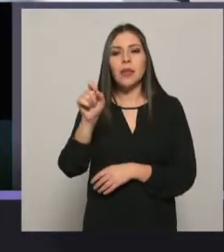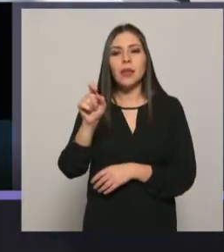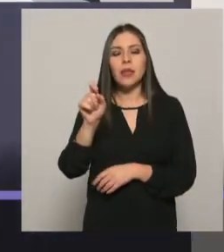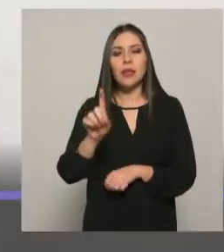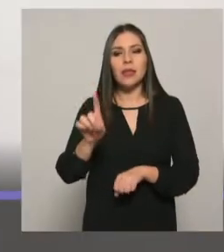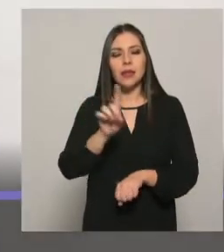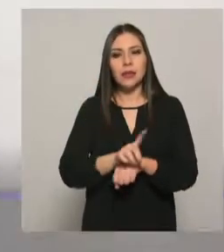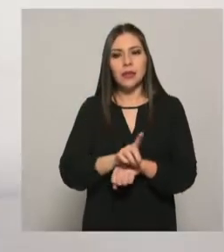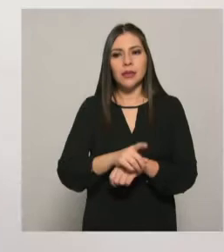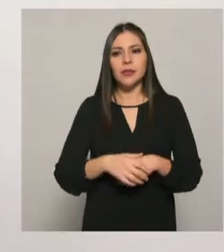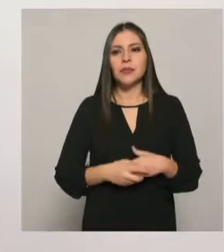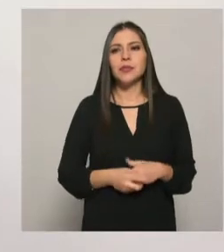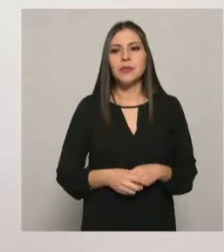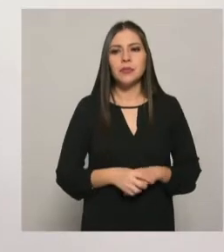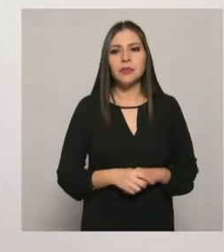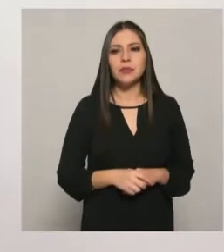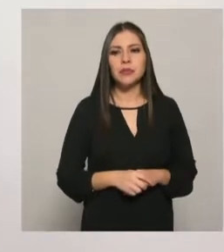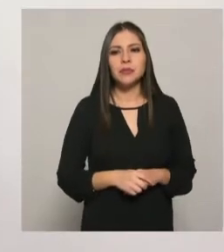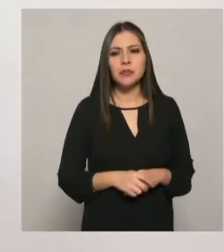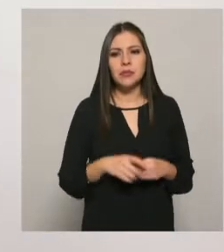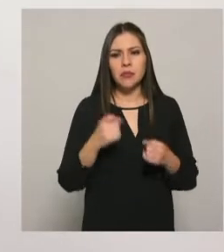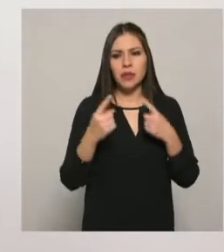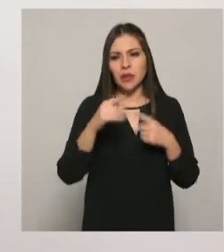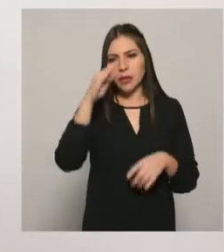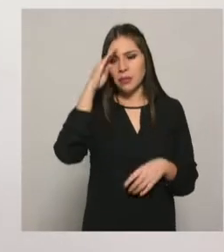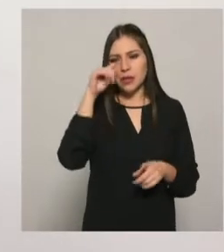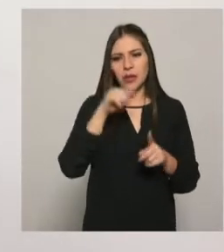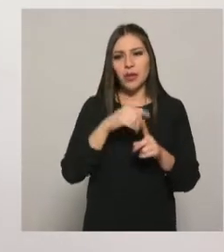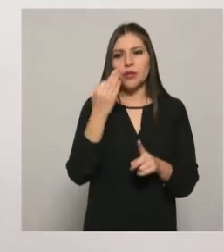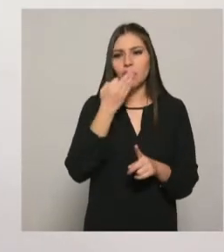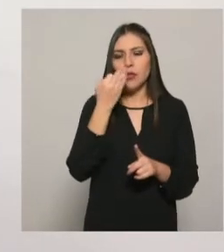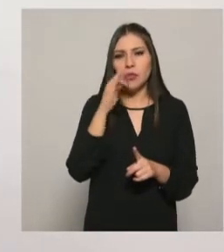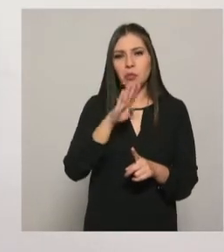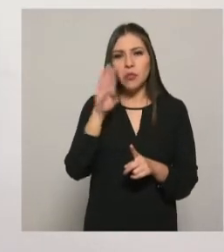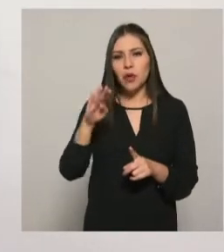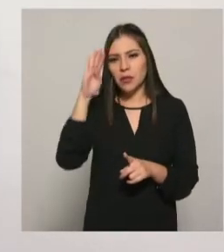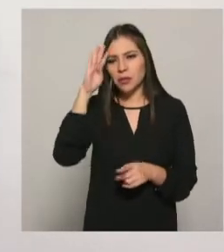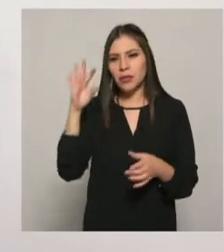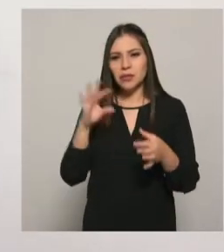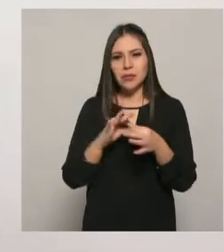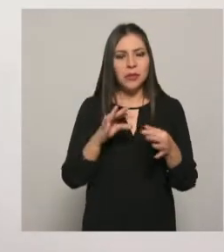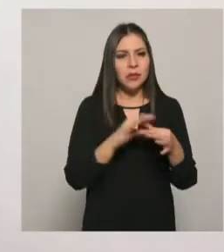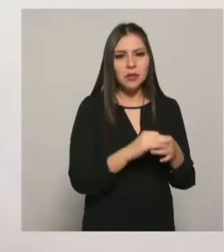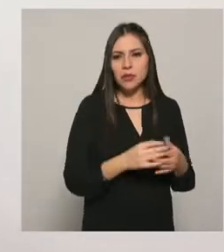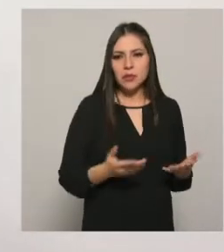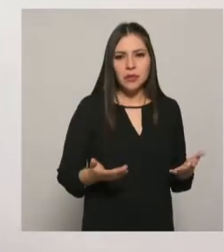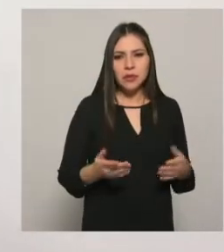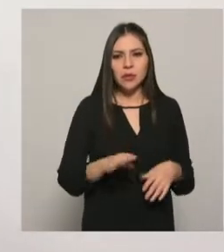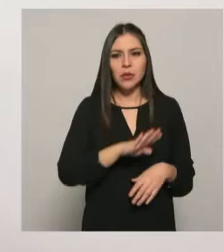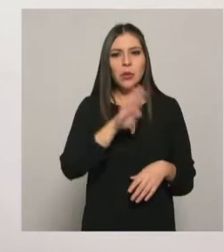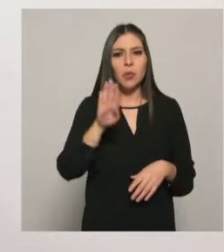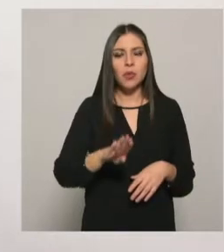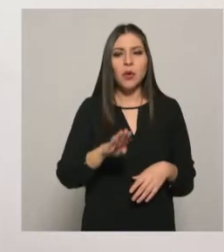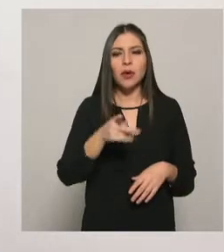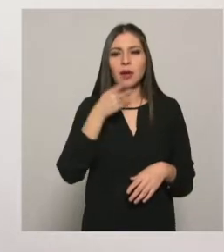muchos, si tienen la idea que es flor de muerto, la relacionan, pero muerte en náhuatl es